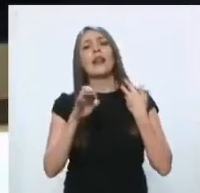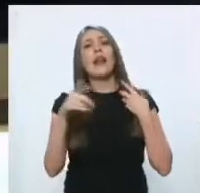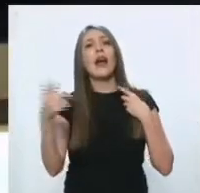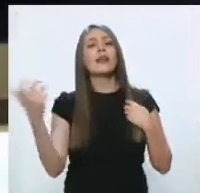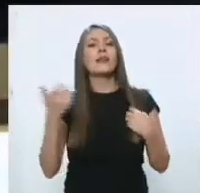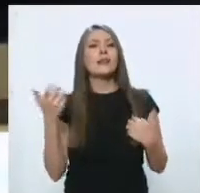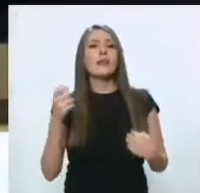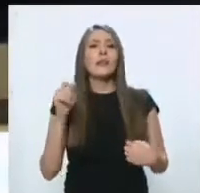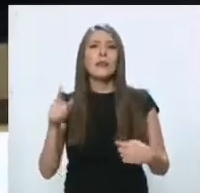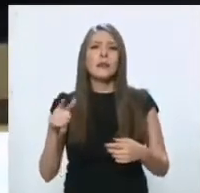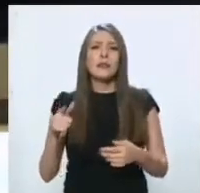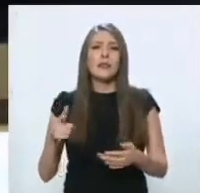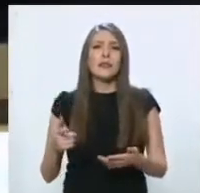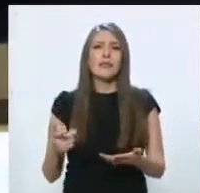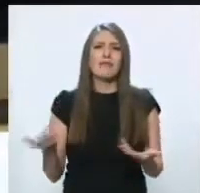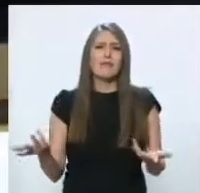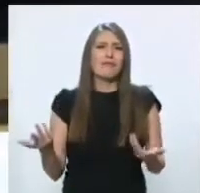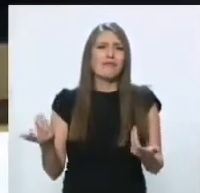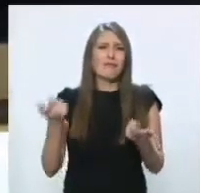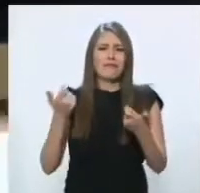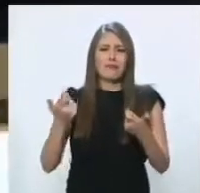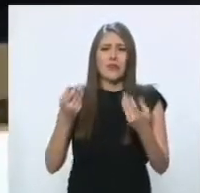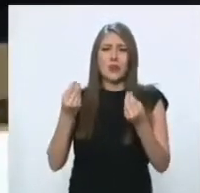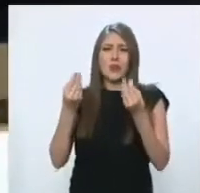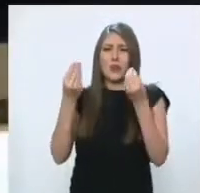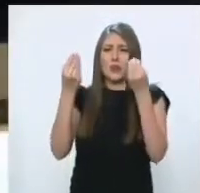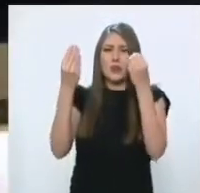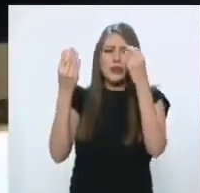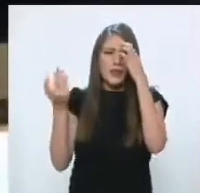de una fortuna, en fin,